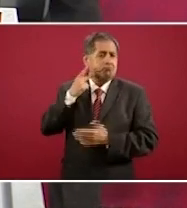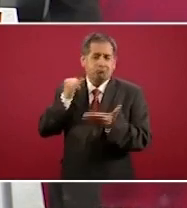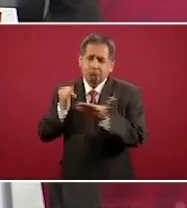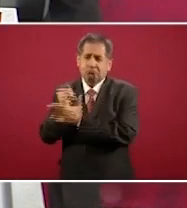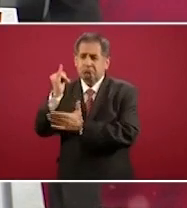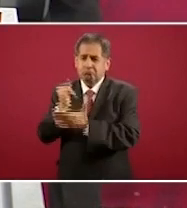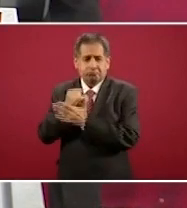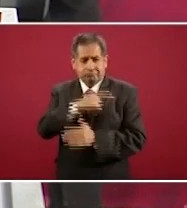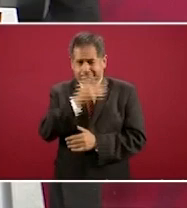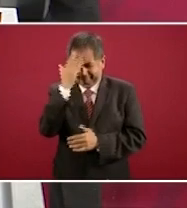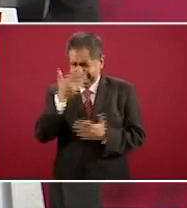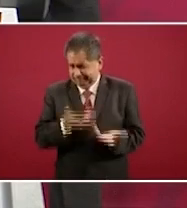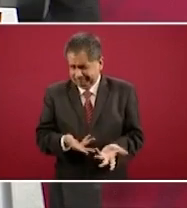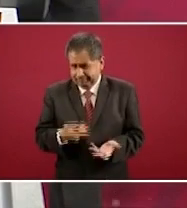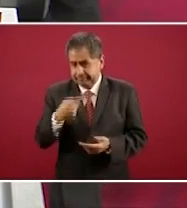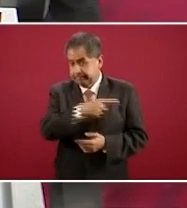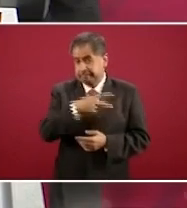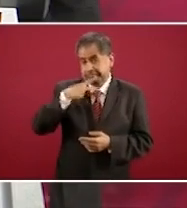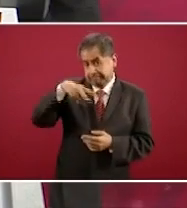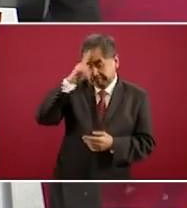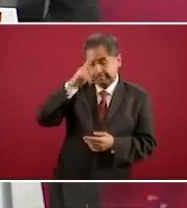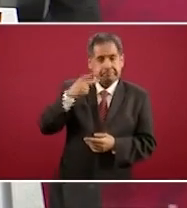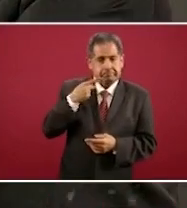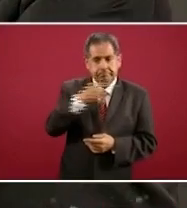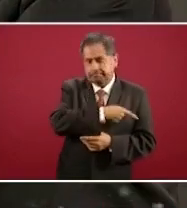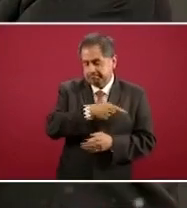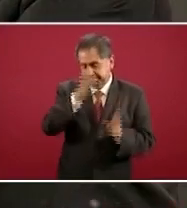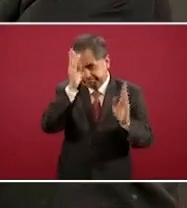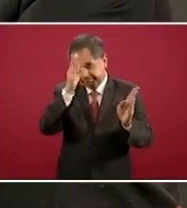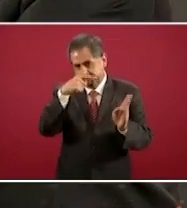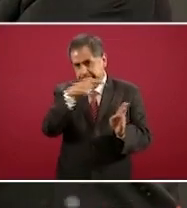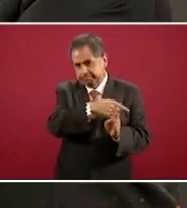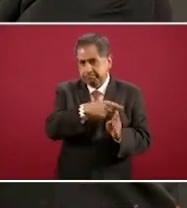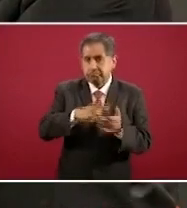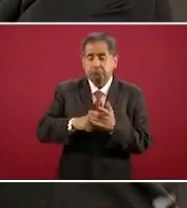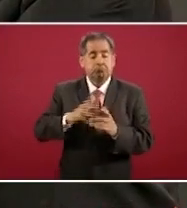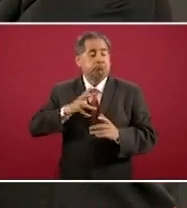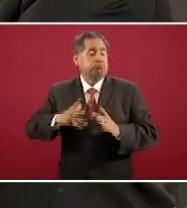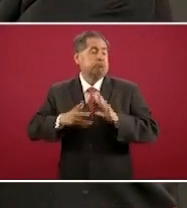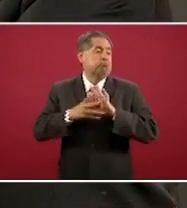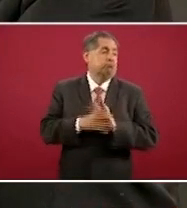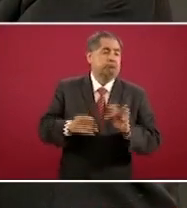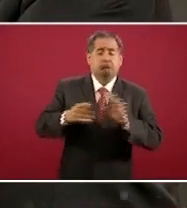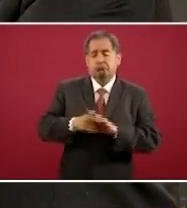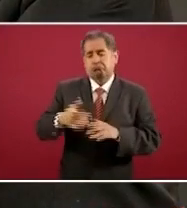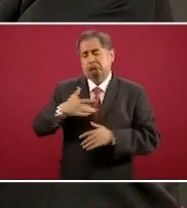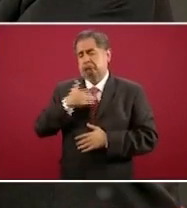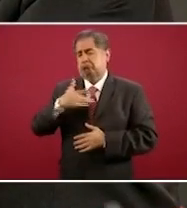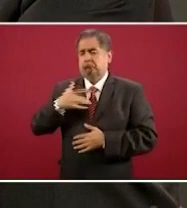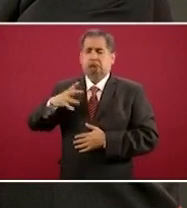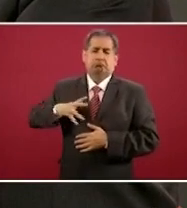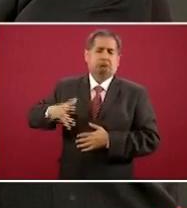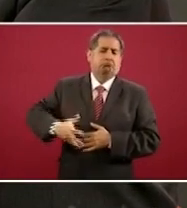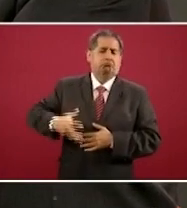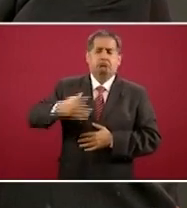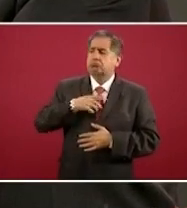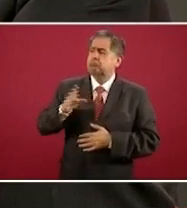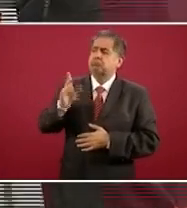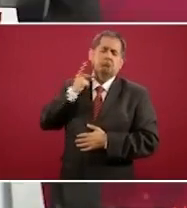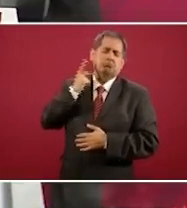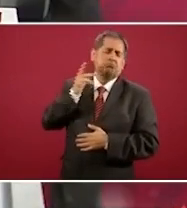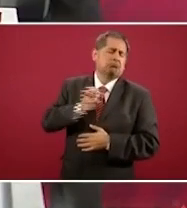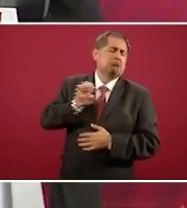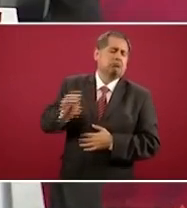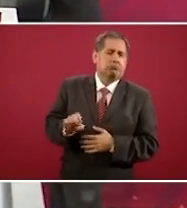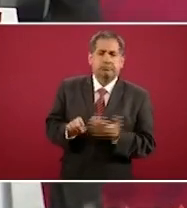políticas. El analfabeto político es tan burro que se enorgullece e hincha el pecho diciendo que odia la